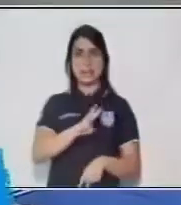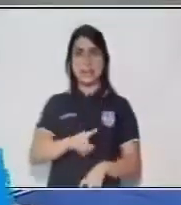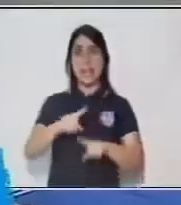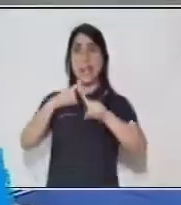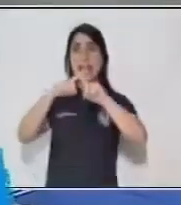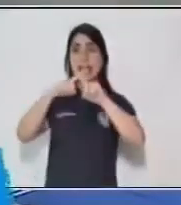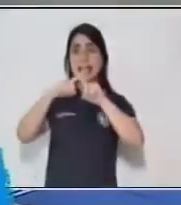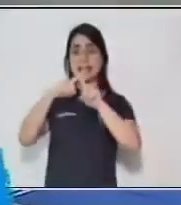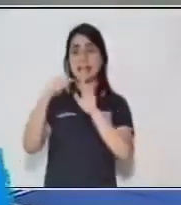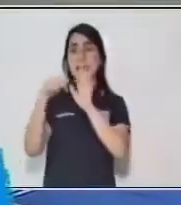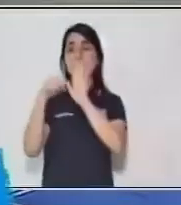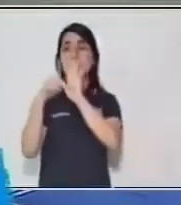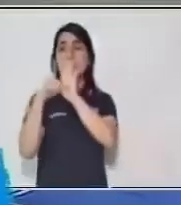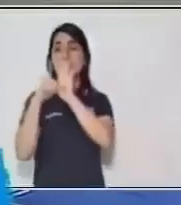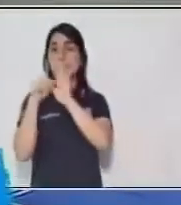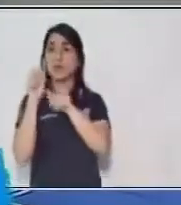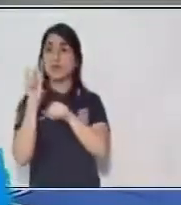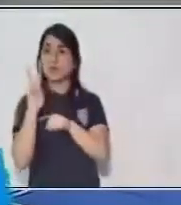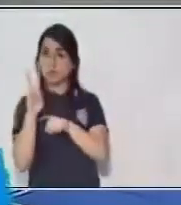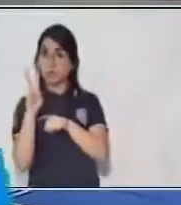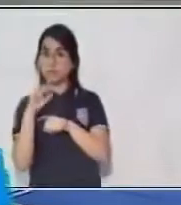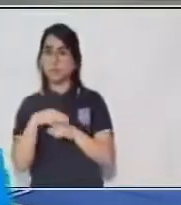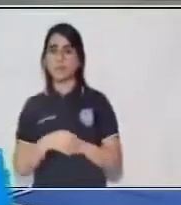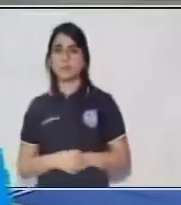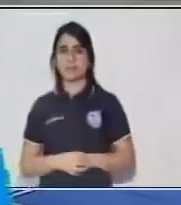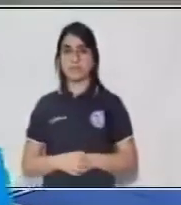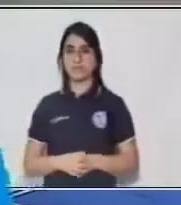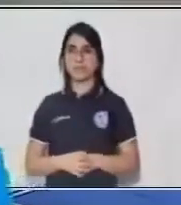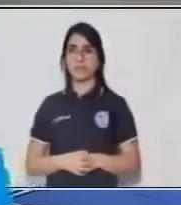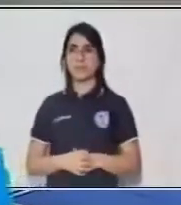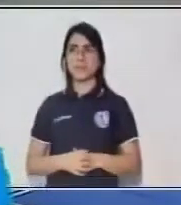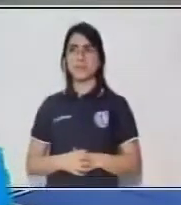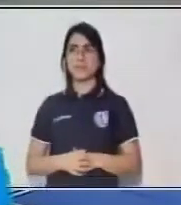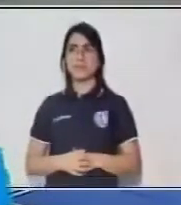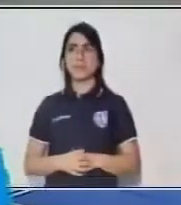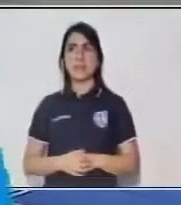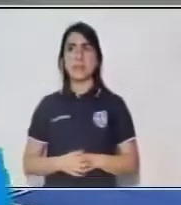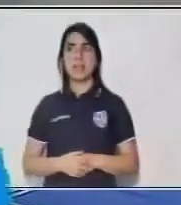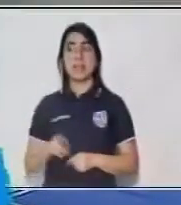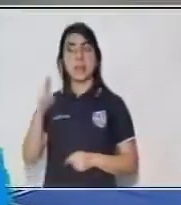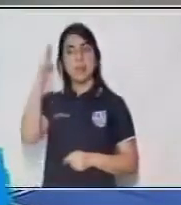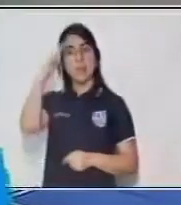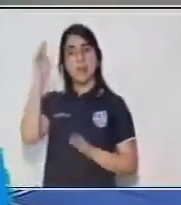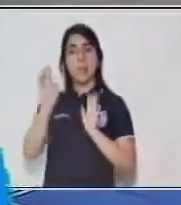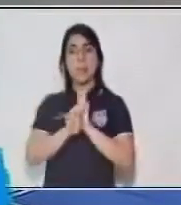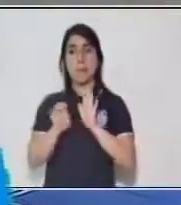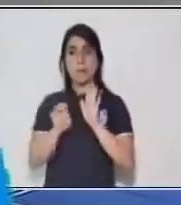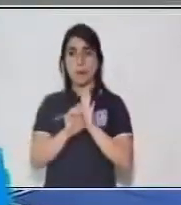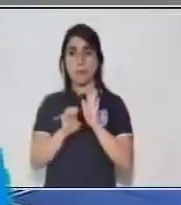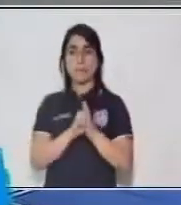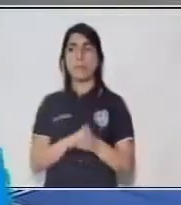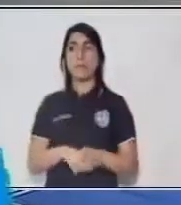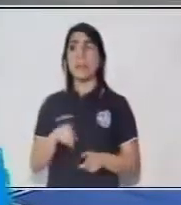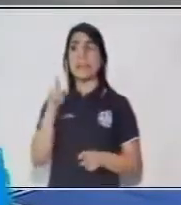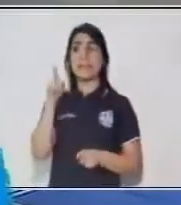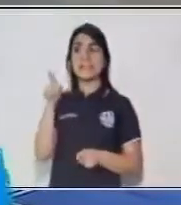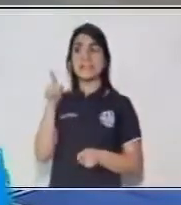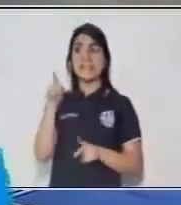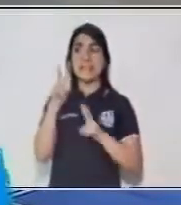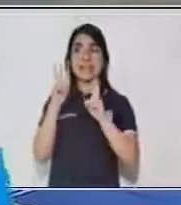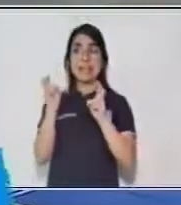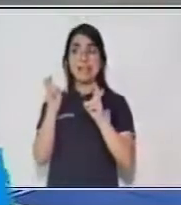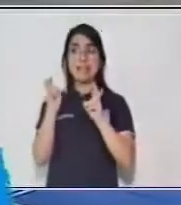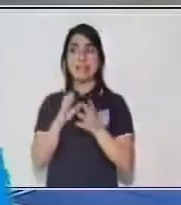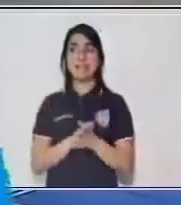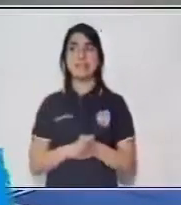Como aquí vamos a evaluar números negativos, esos números se suman. Y entonces nos va a trasladar la función